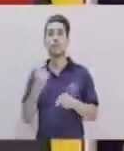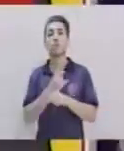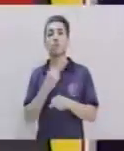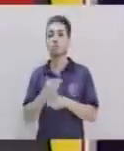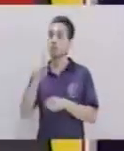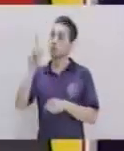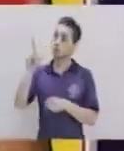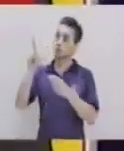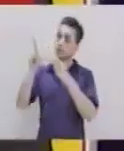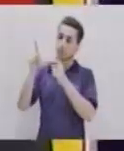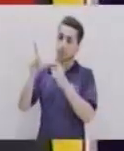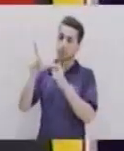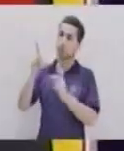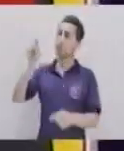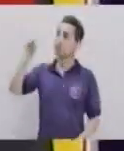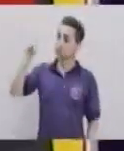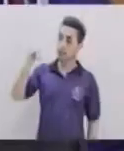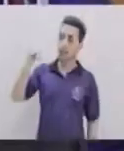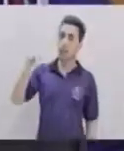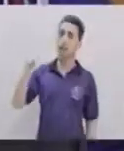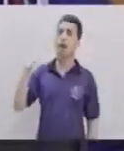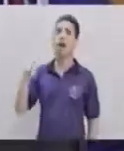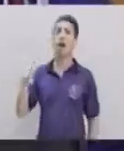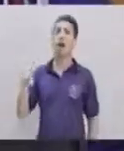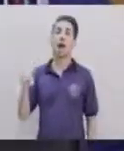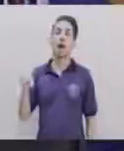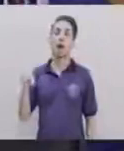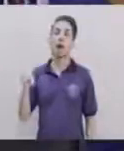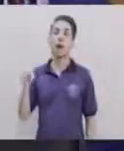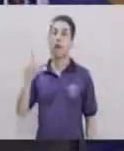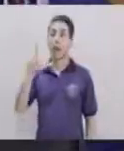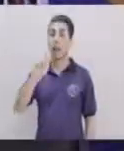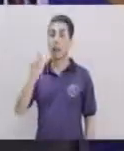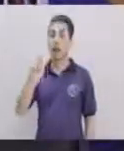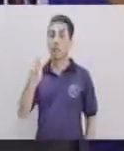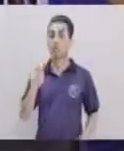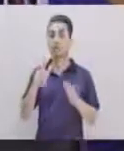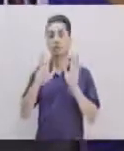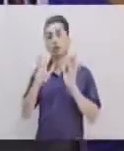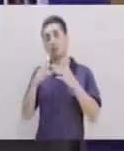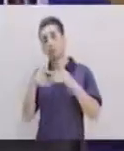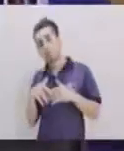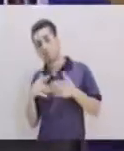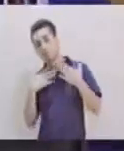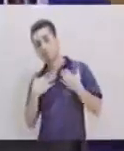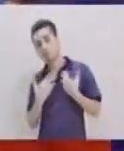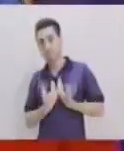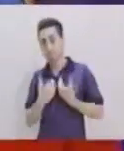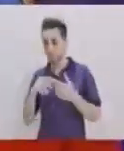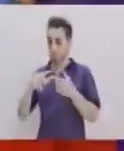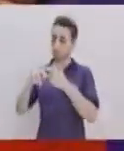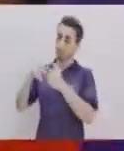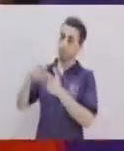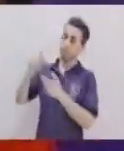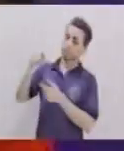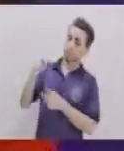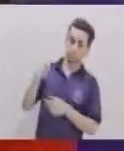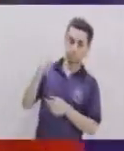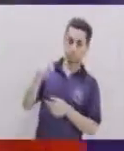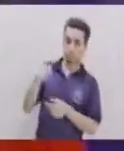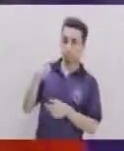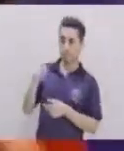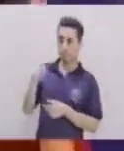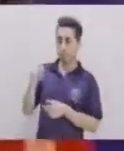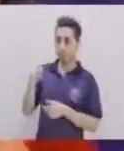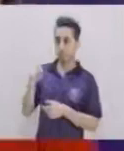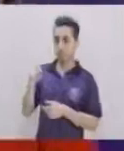el índice, el pulgar, nuestro lápiz descansa sobre el dedo de en medio y los otros dedos están acá. Recuerda entonces tomarlo